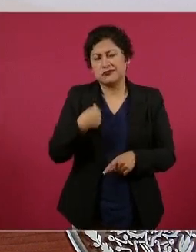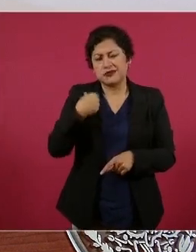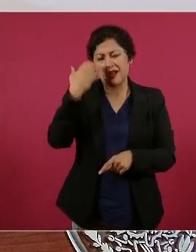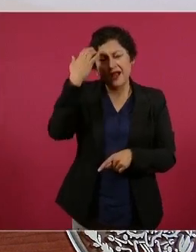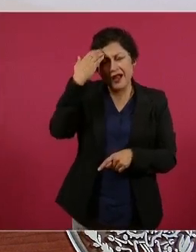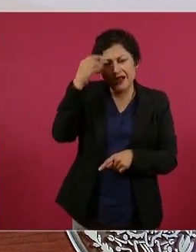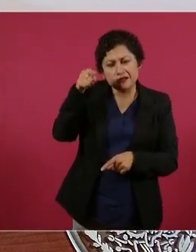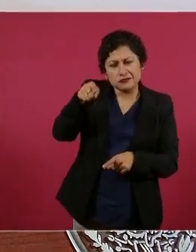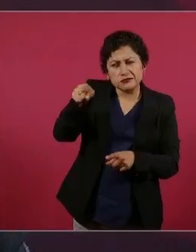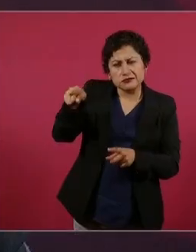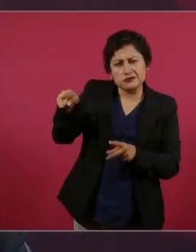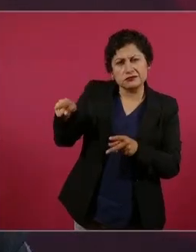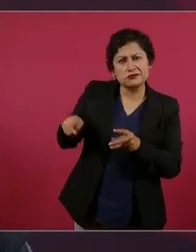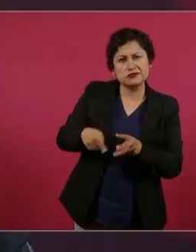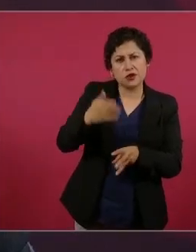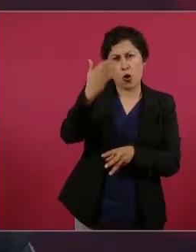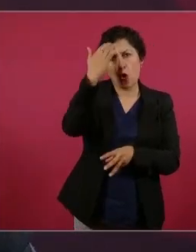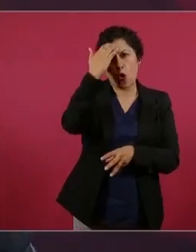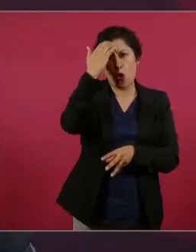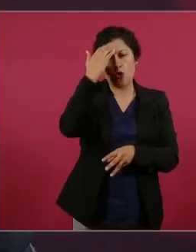trata,